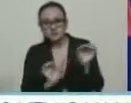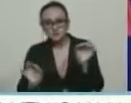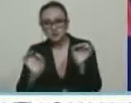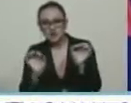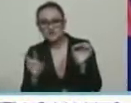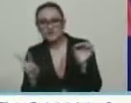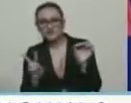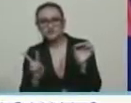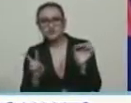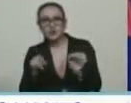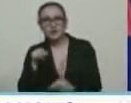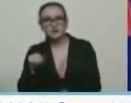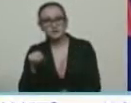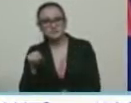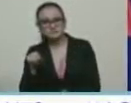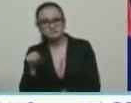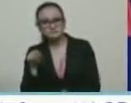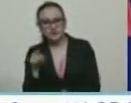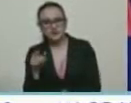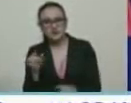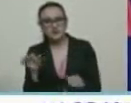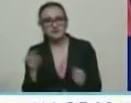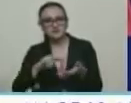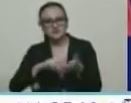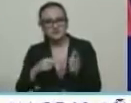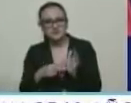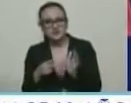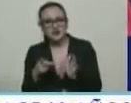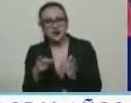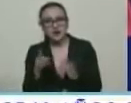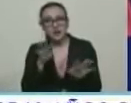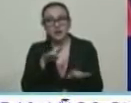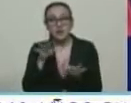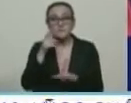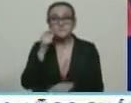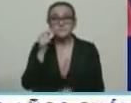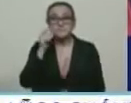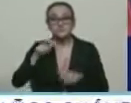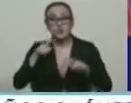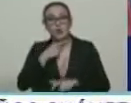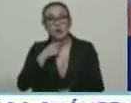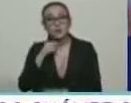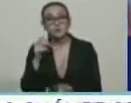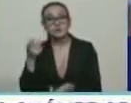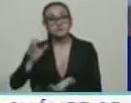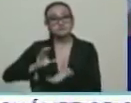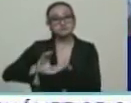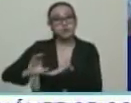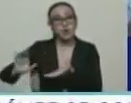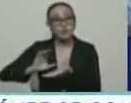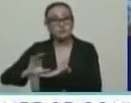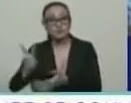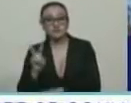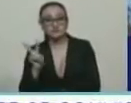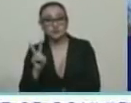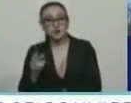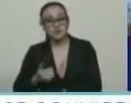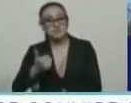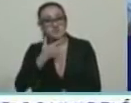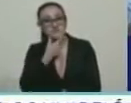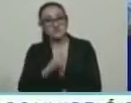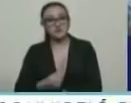son elementos de atracción para recibir inversión en nuestro país. Y